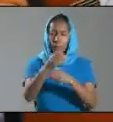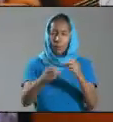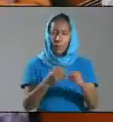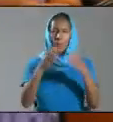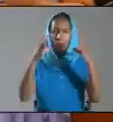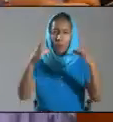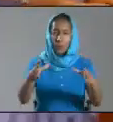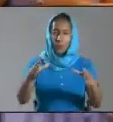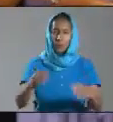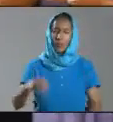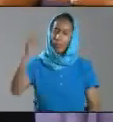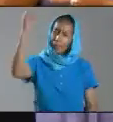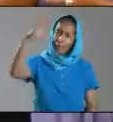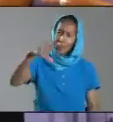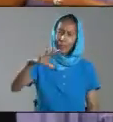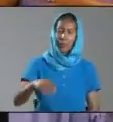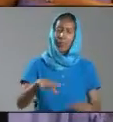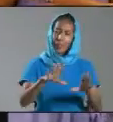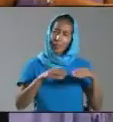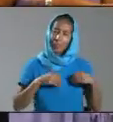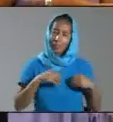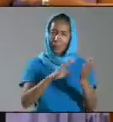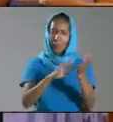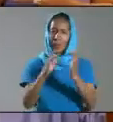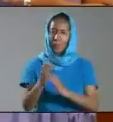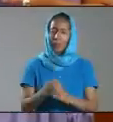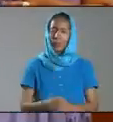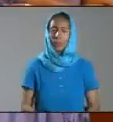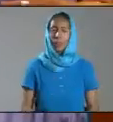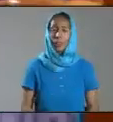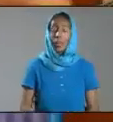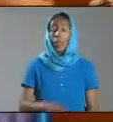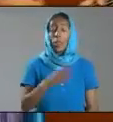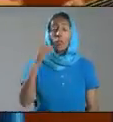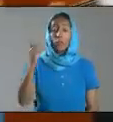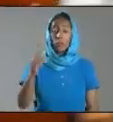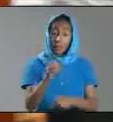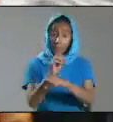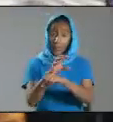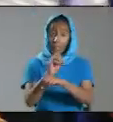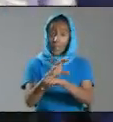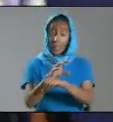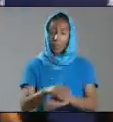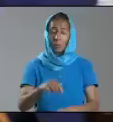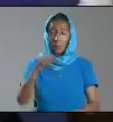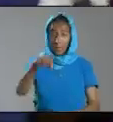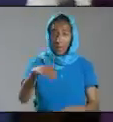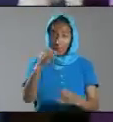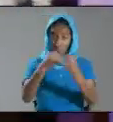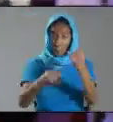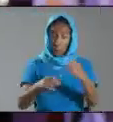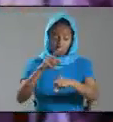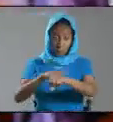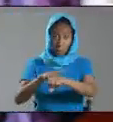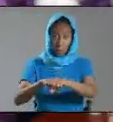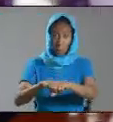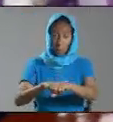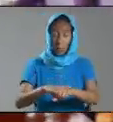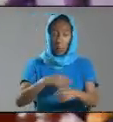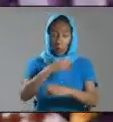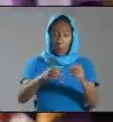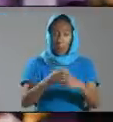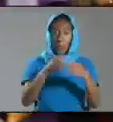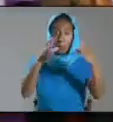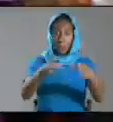a venir. Y el Señor está permitiendo que en este último tiempo la cosecha sea abundante. No